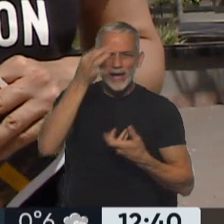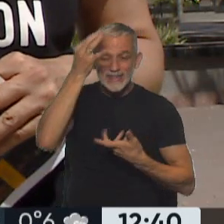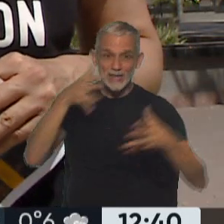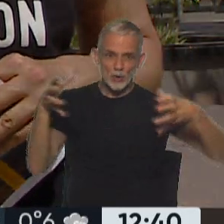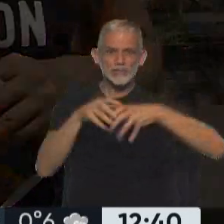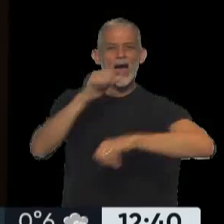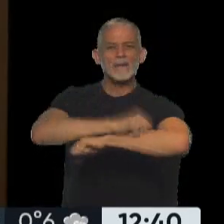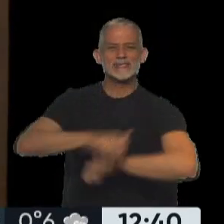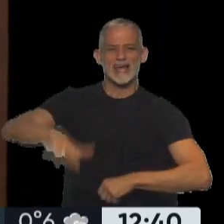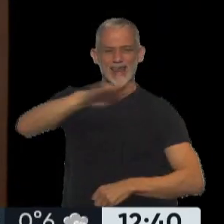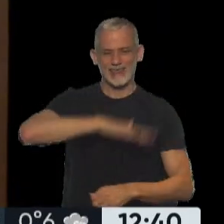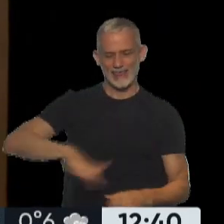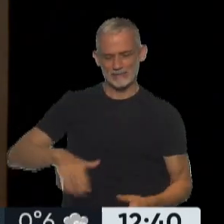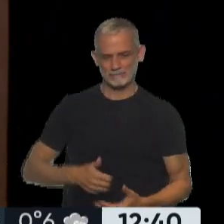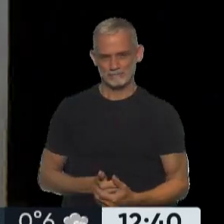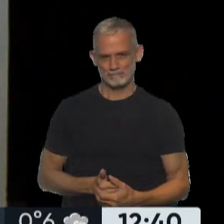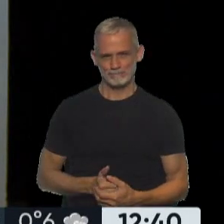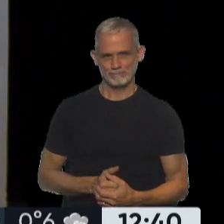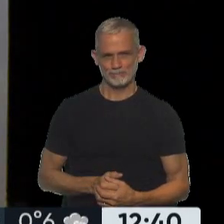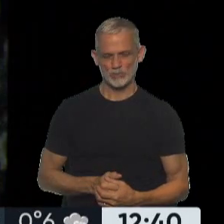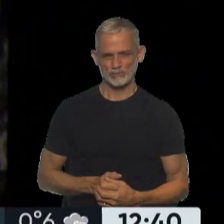en Avellaneda.